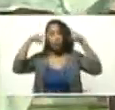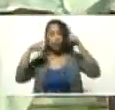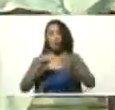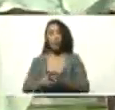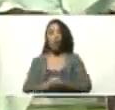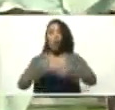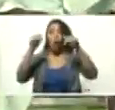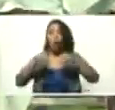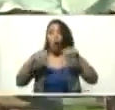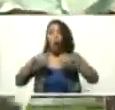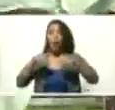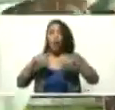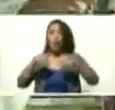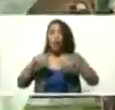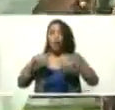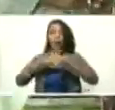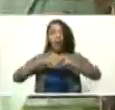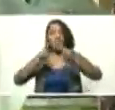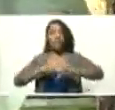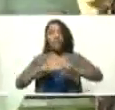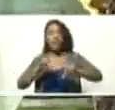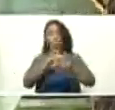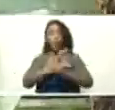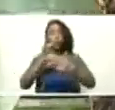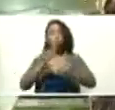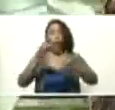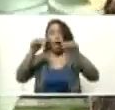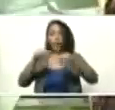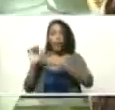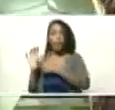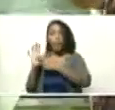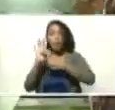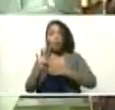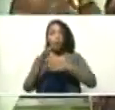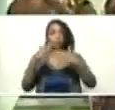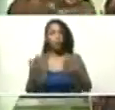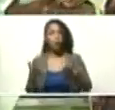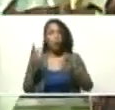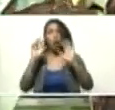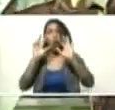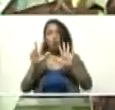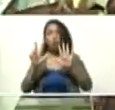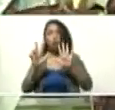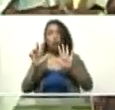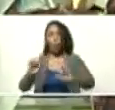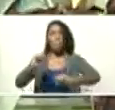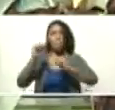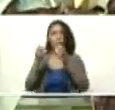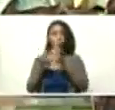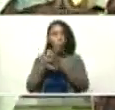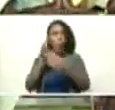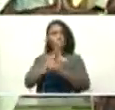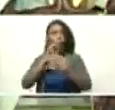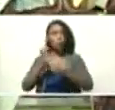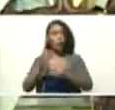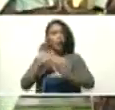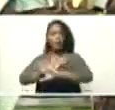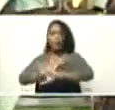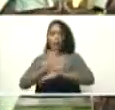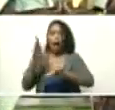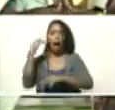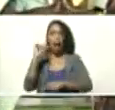Hoy, aquí en esta diversidad cultural representada por las 8 manifestaciones culturales que ya